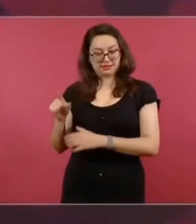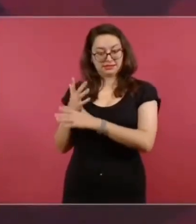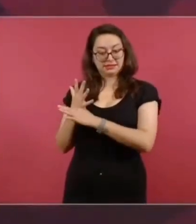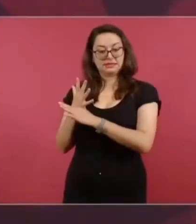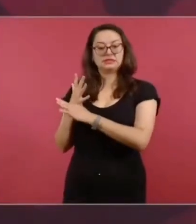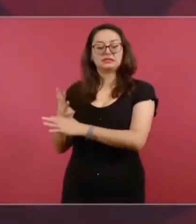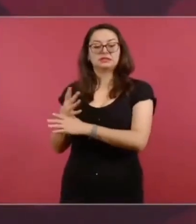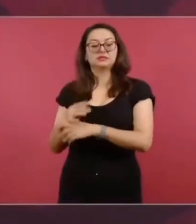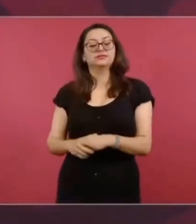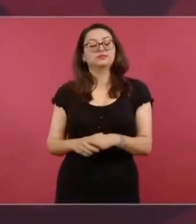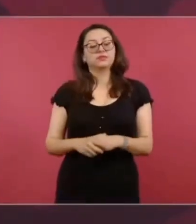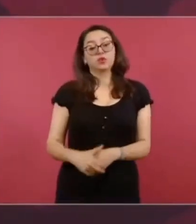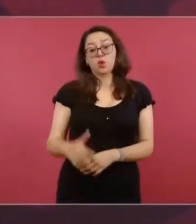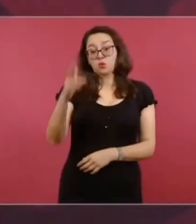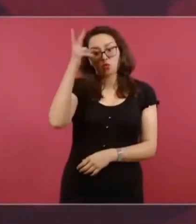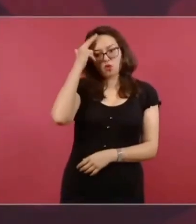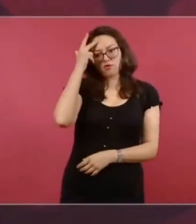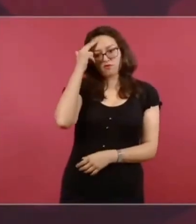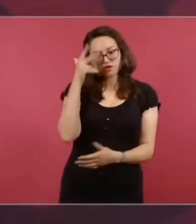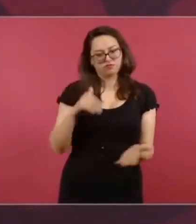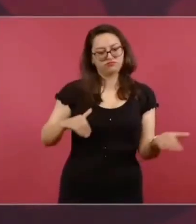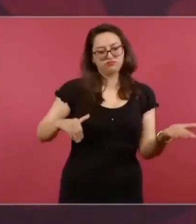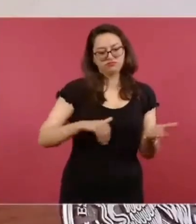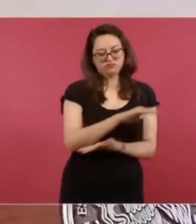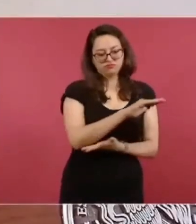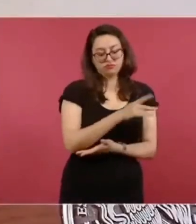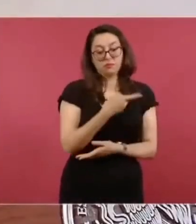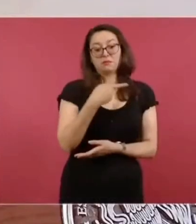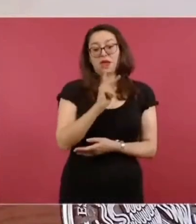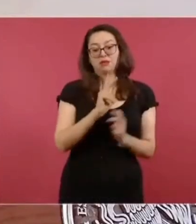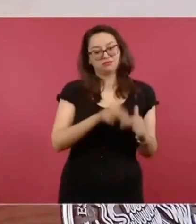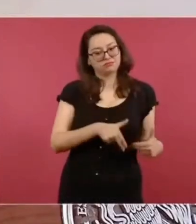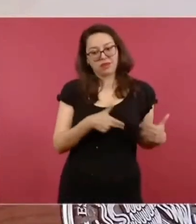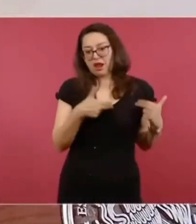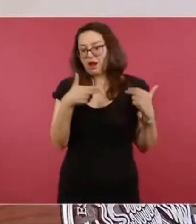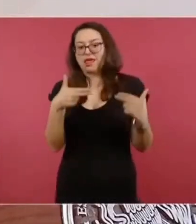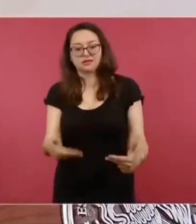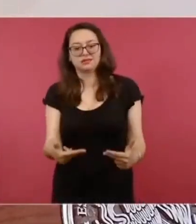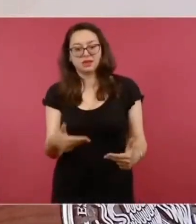don Porfirio, pero se había quedado doña Porfiria.